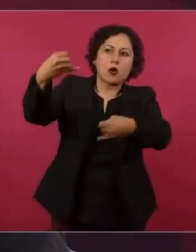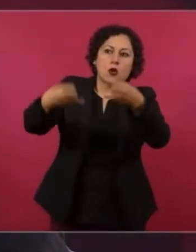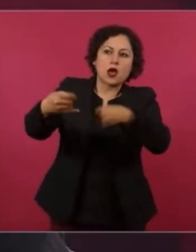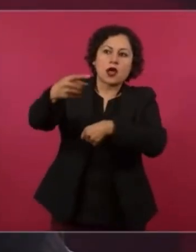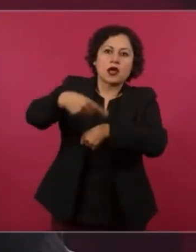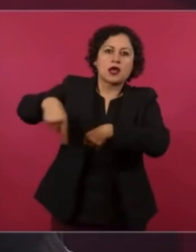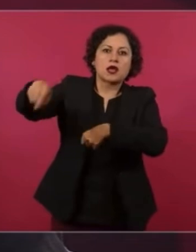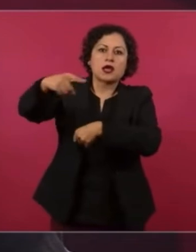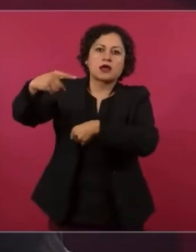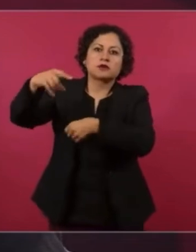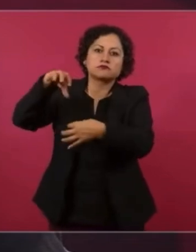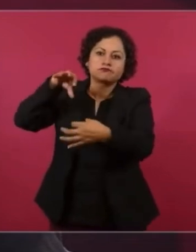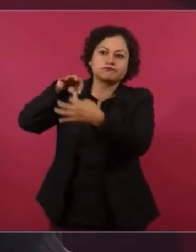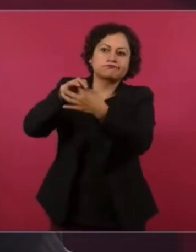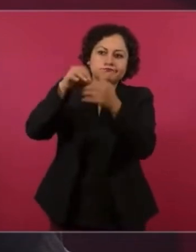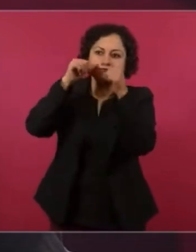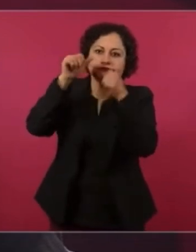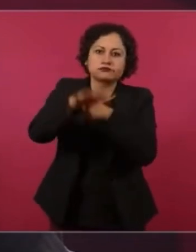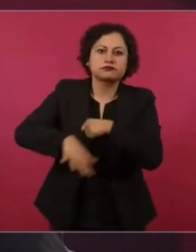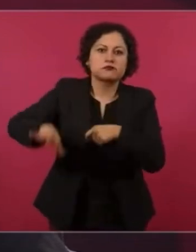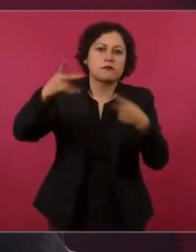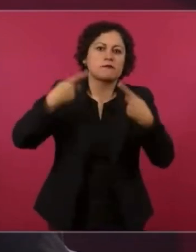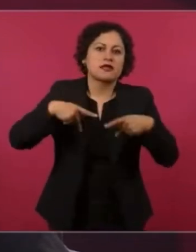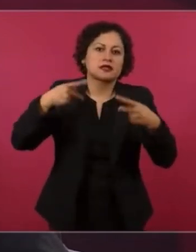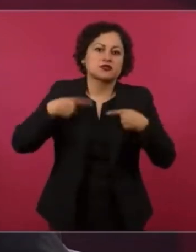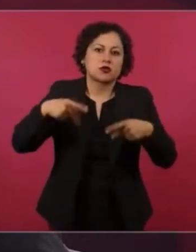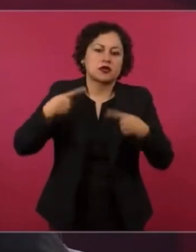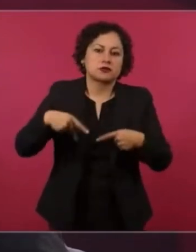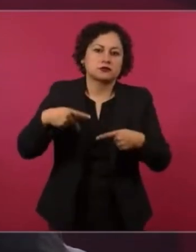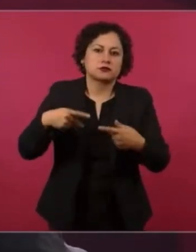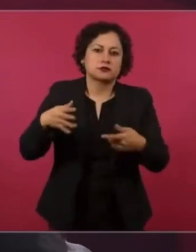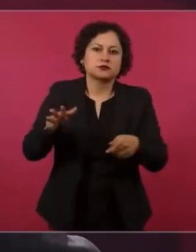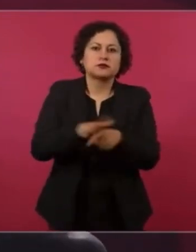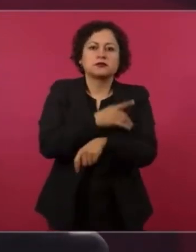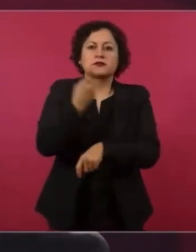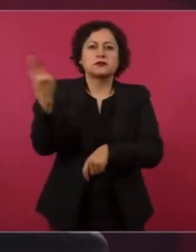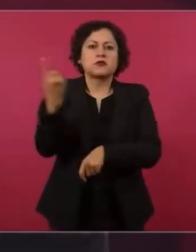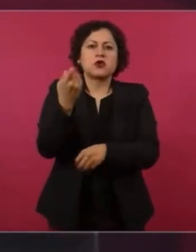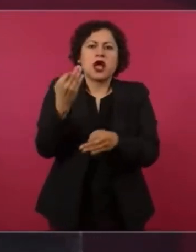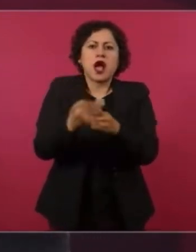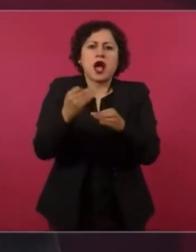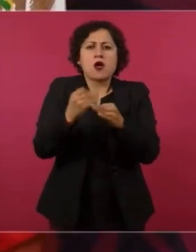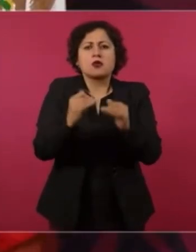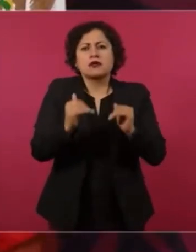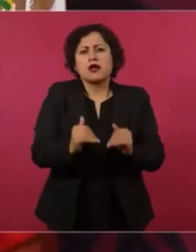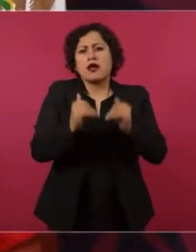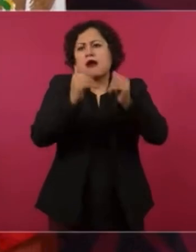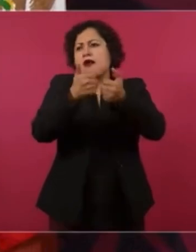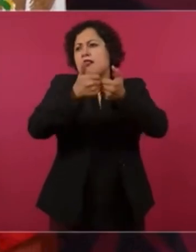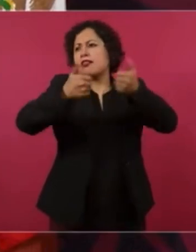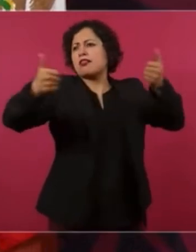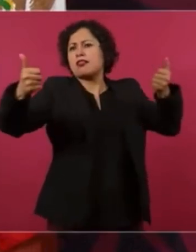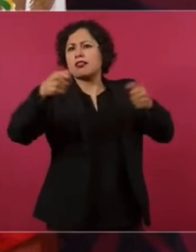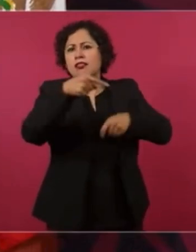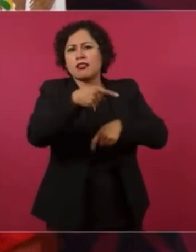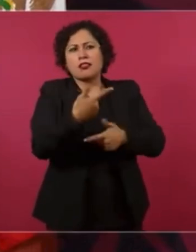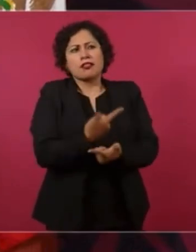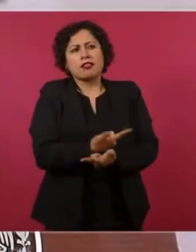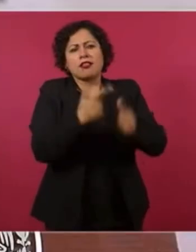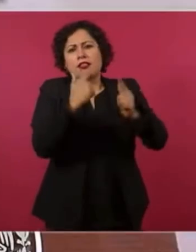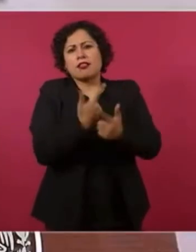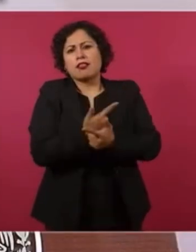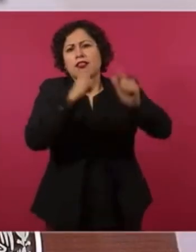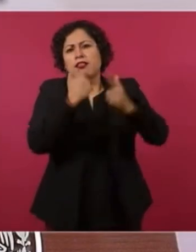intereses populares, porque de lo contrario, pues ellos pueden hacer lo que quieran, no hay recurso contra